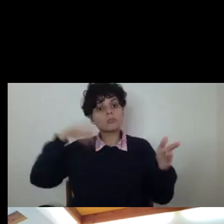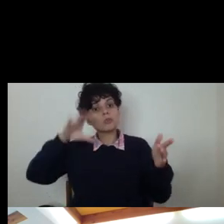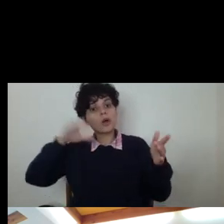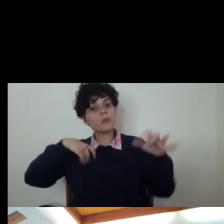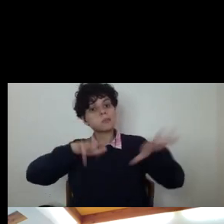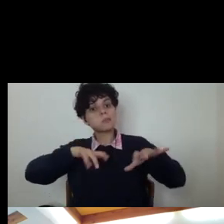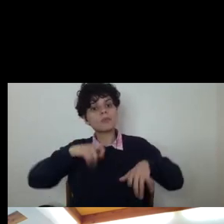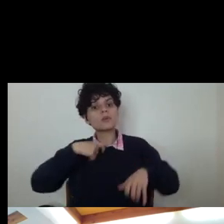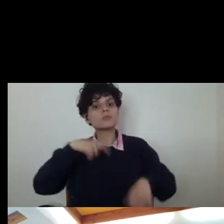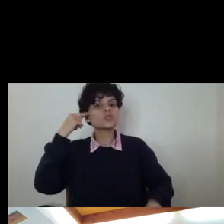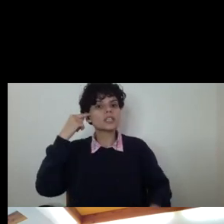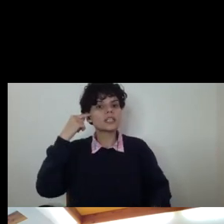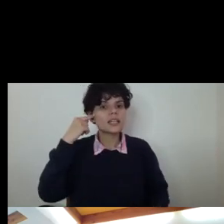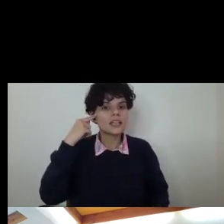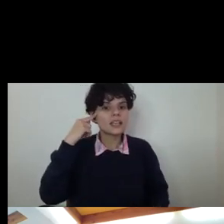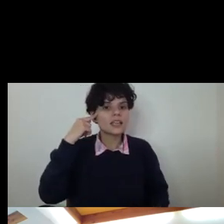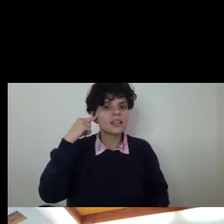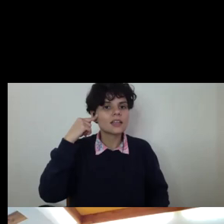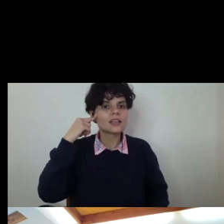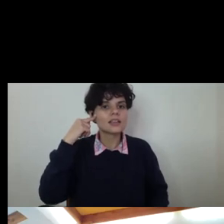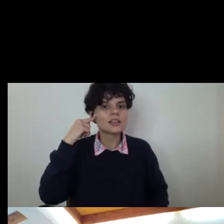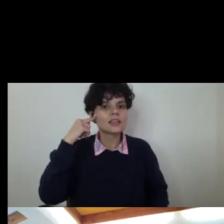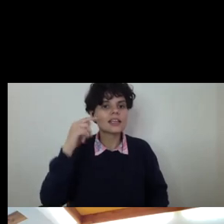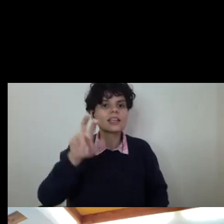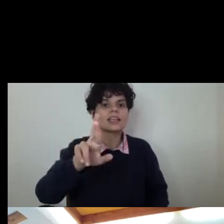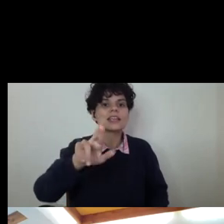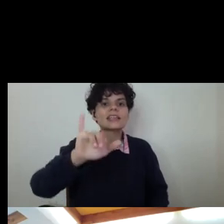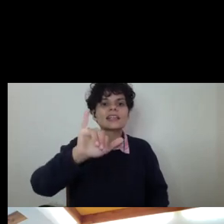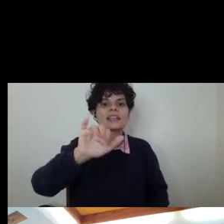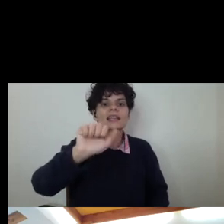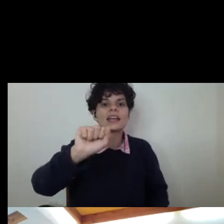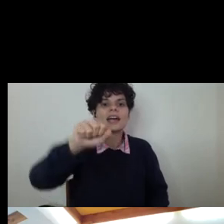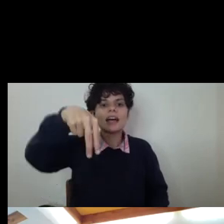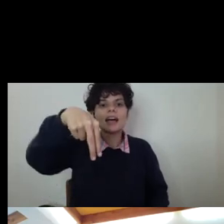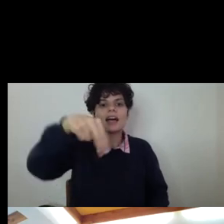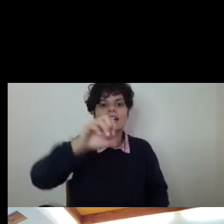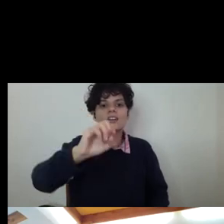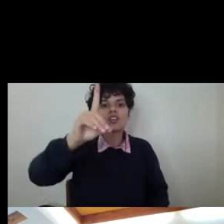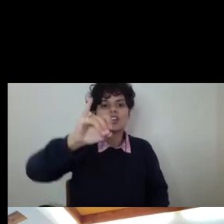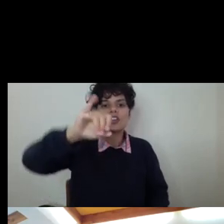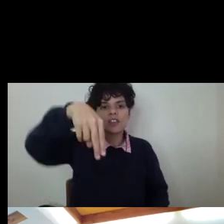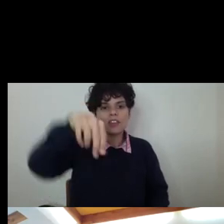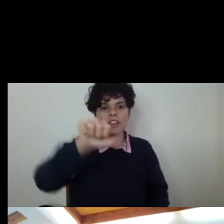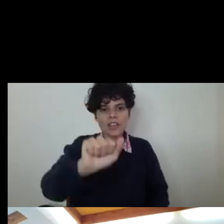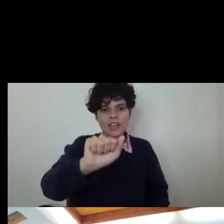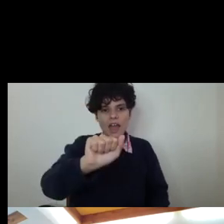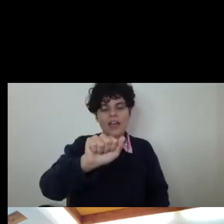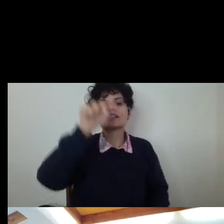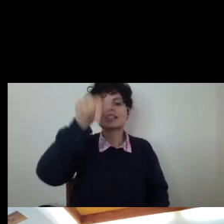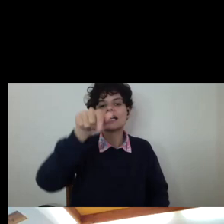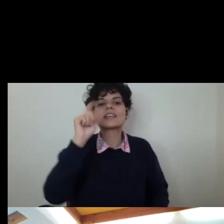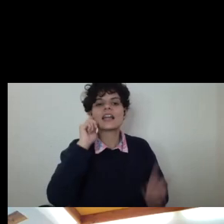palabras receptor de anodina y neurona. Y ustedes ven, ahí esos son 61